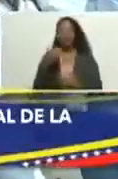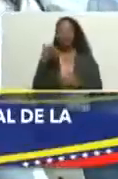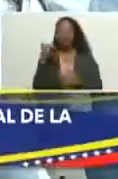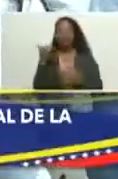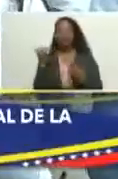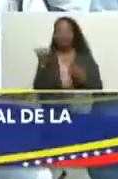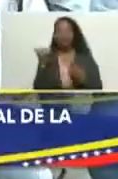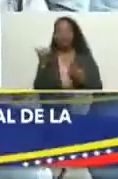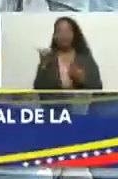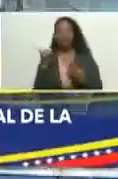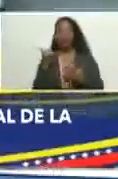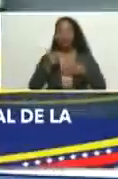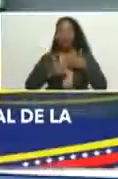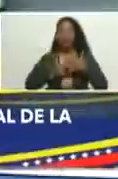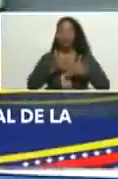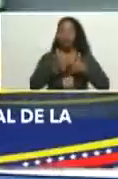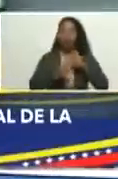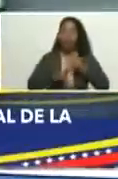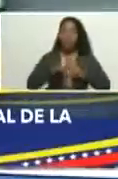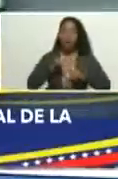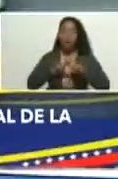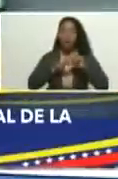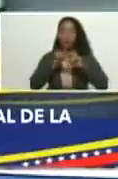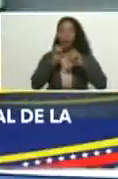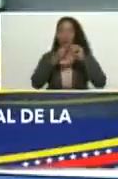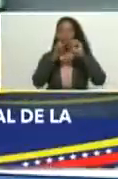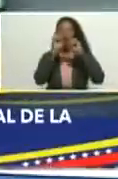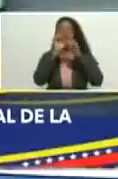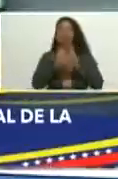Hay que ir construyendo, compañeros.